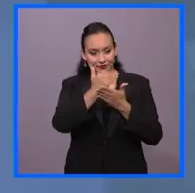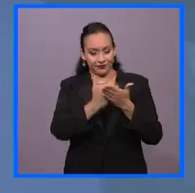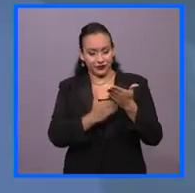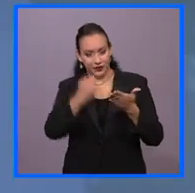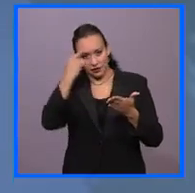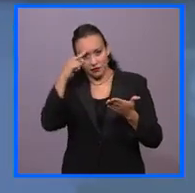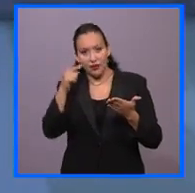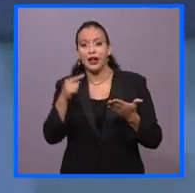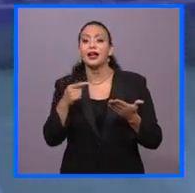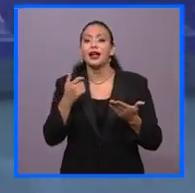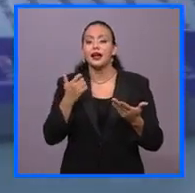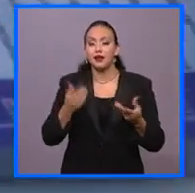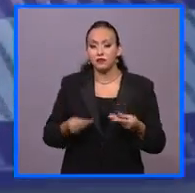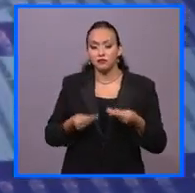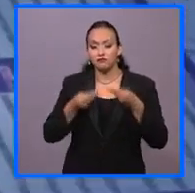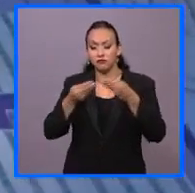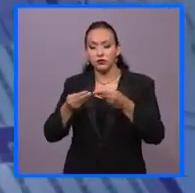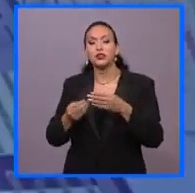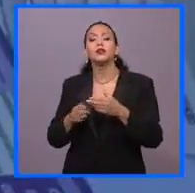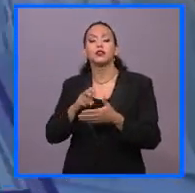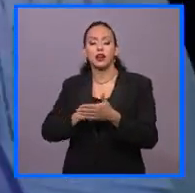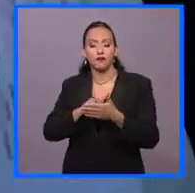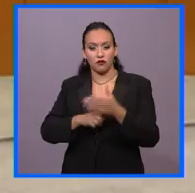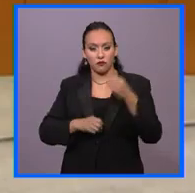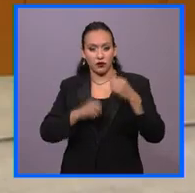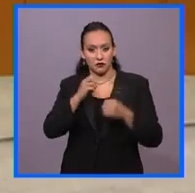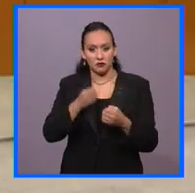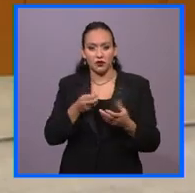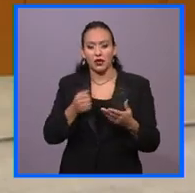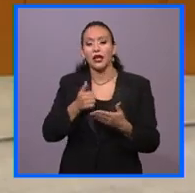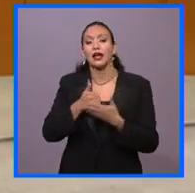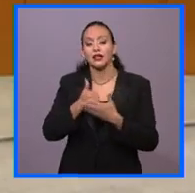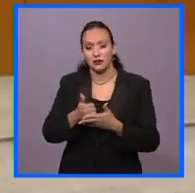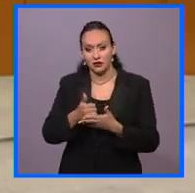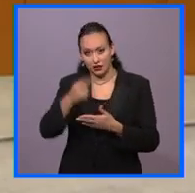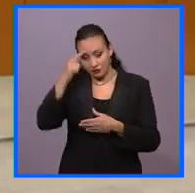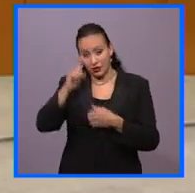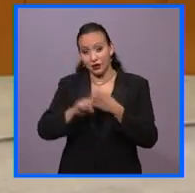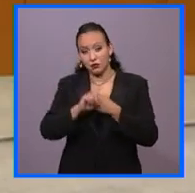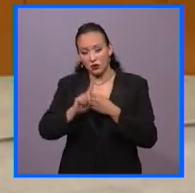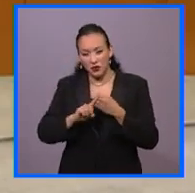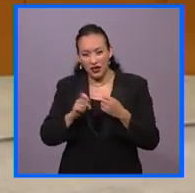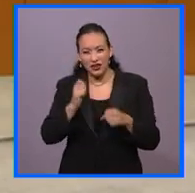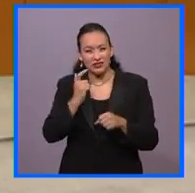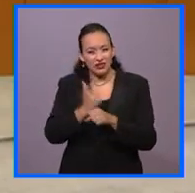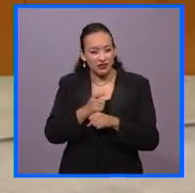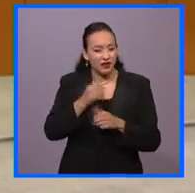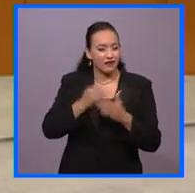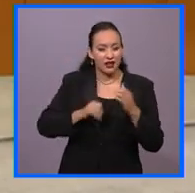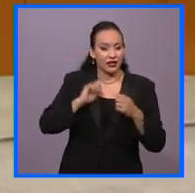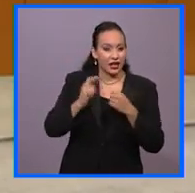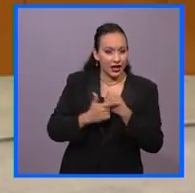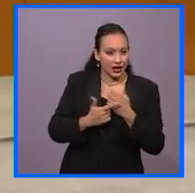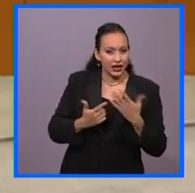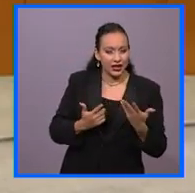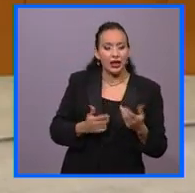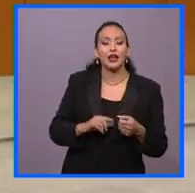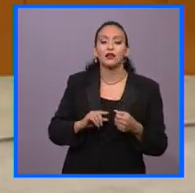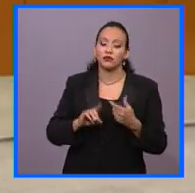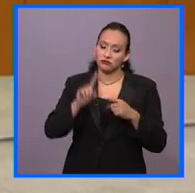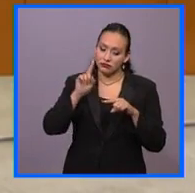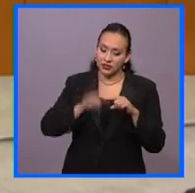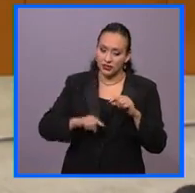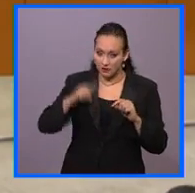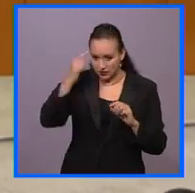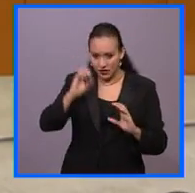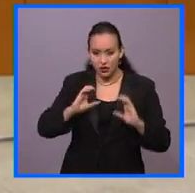buscan complementar la implementación de la reforma judicial y corregir omisiones que, de no atenderse, podrían impactar negativamente